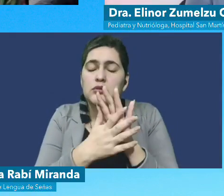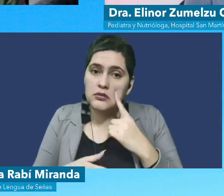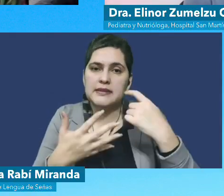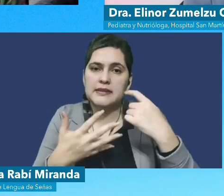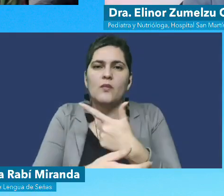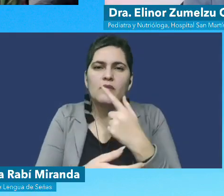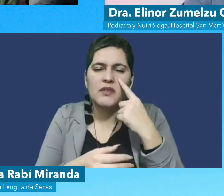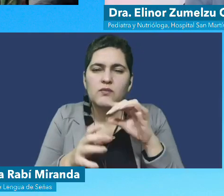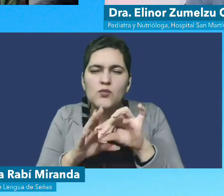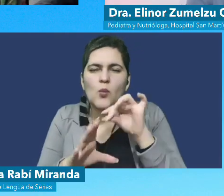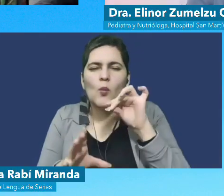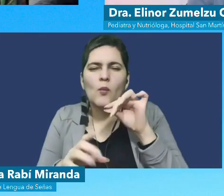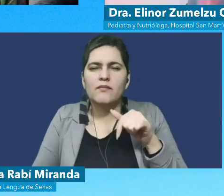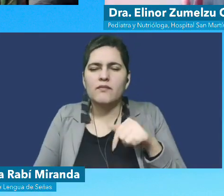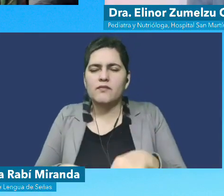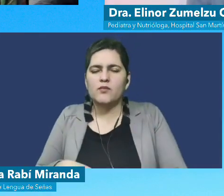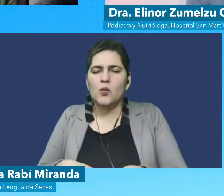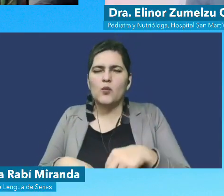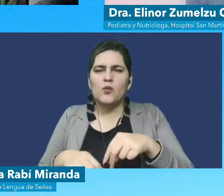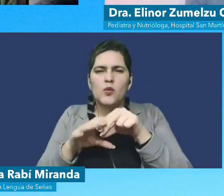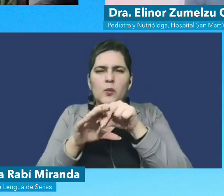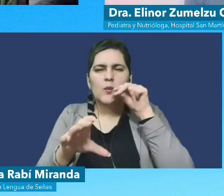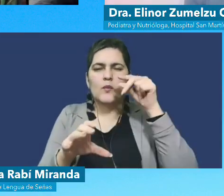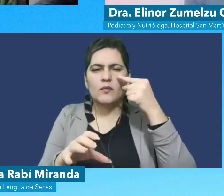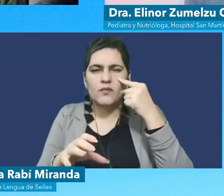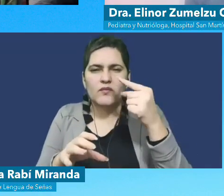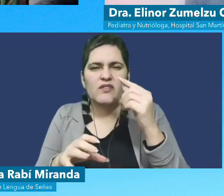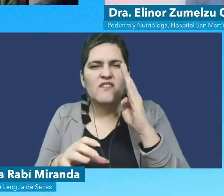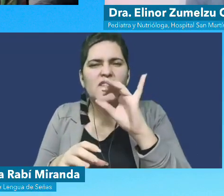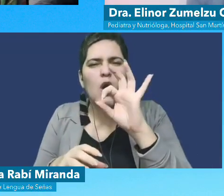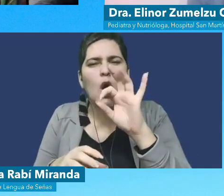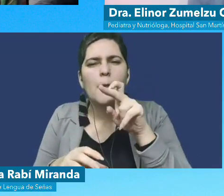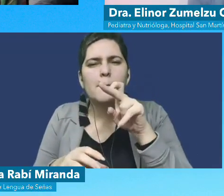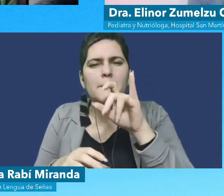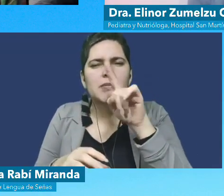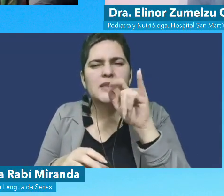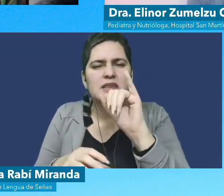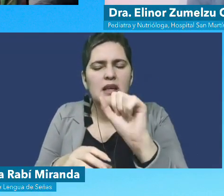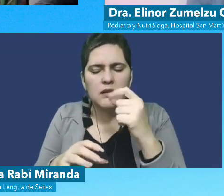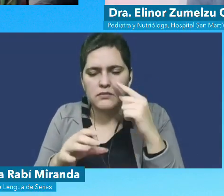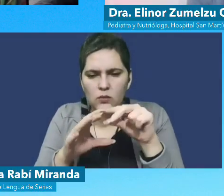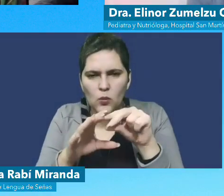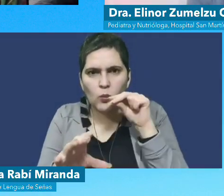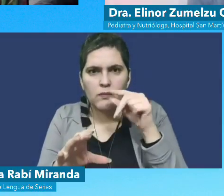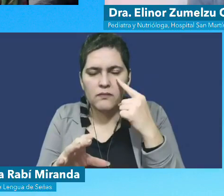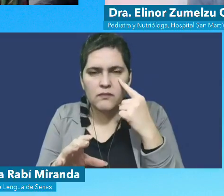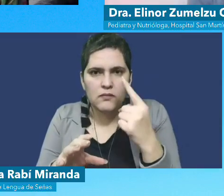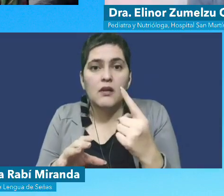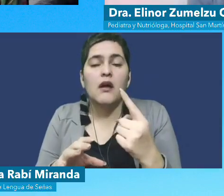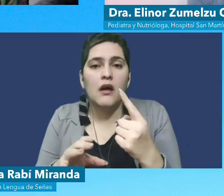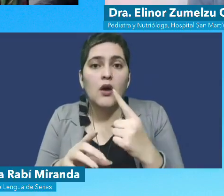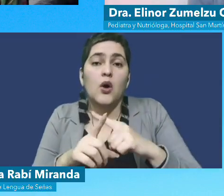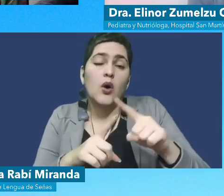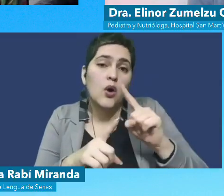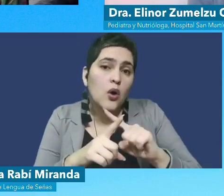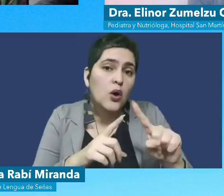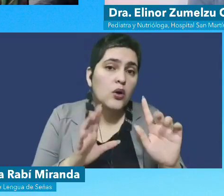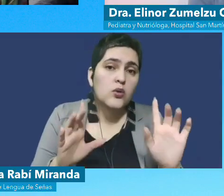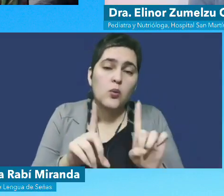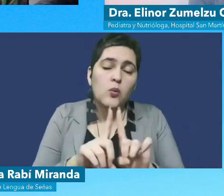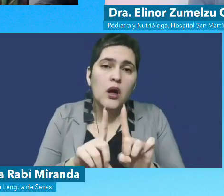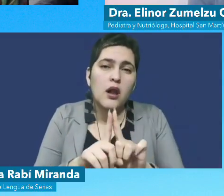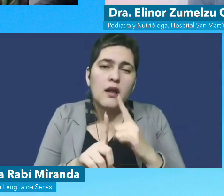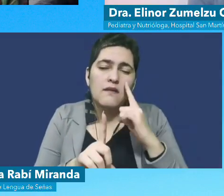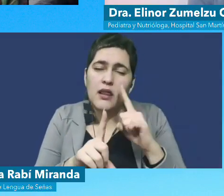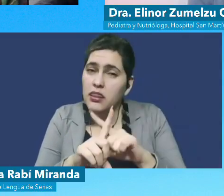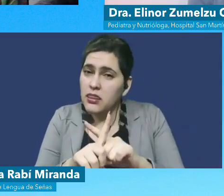como hay condiciones específicas especialistas que son otros mecanismos, pero hay que hacer la diferencia. Uno es una